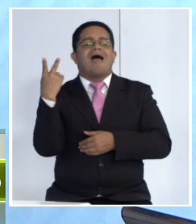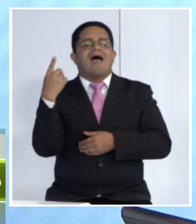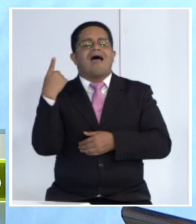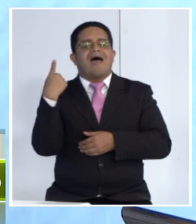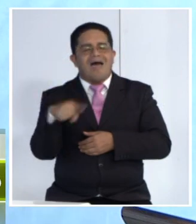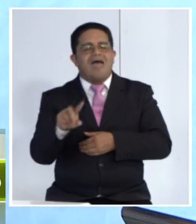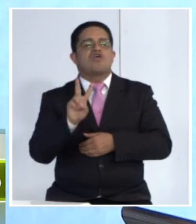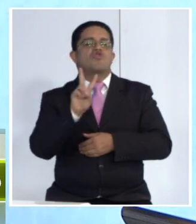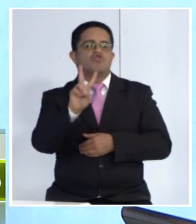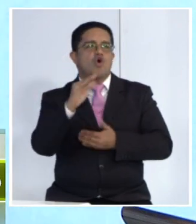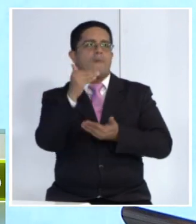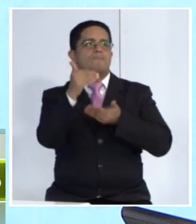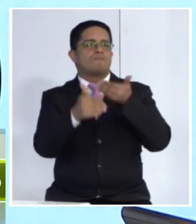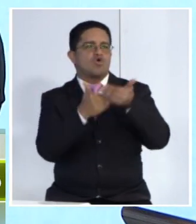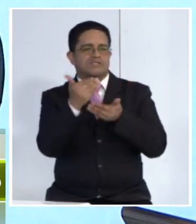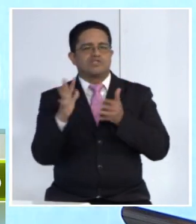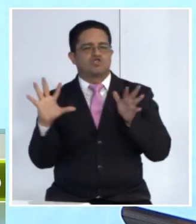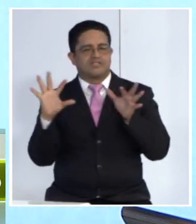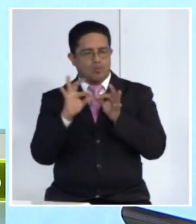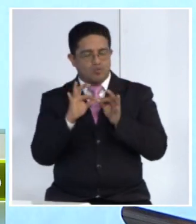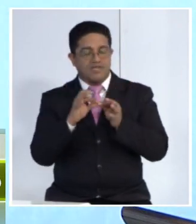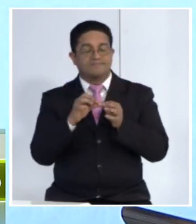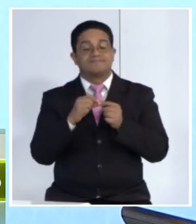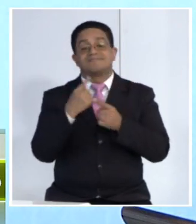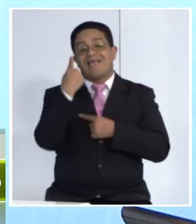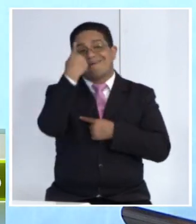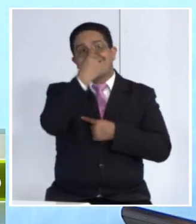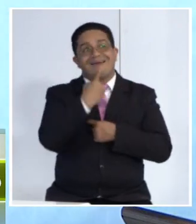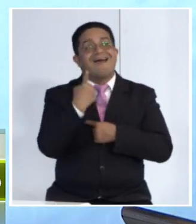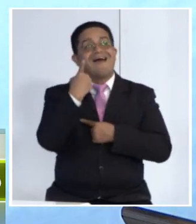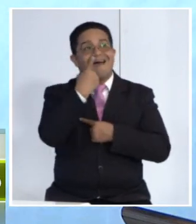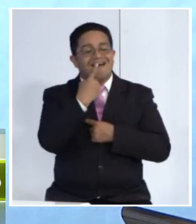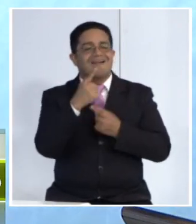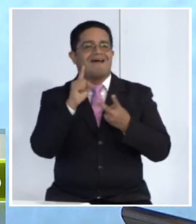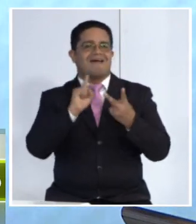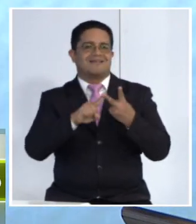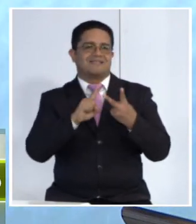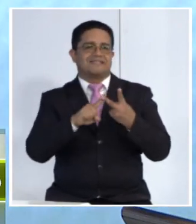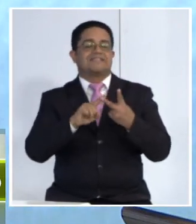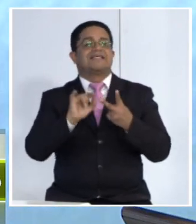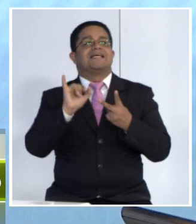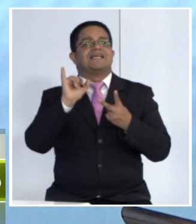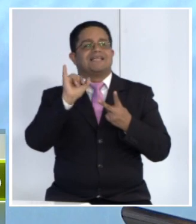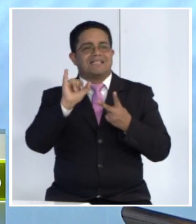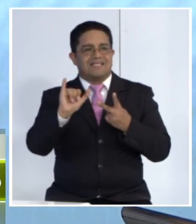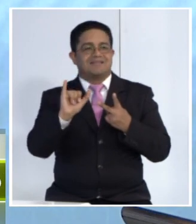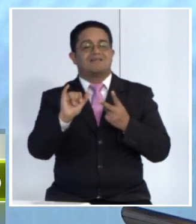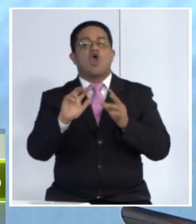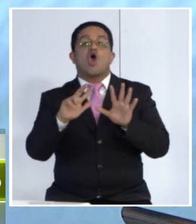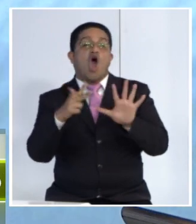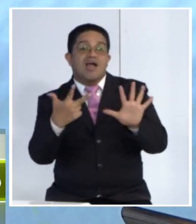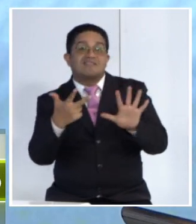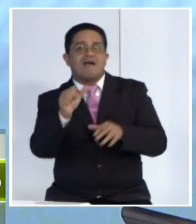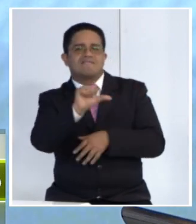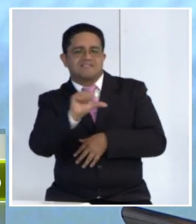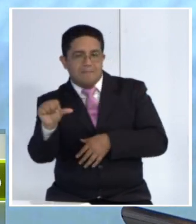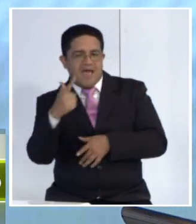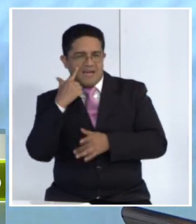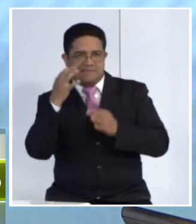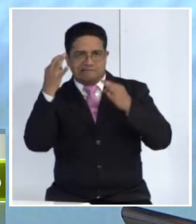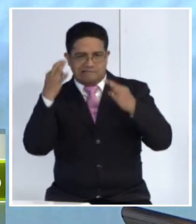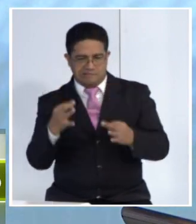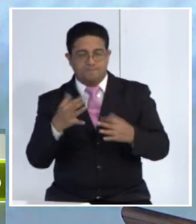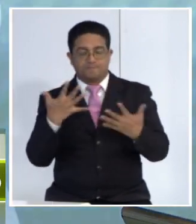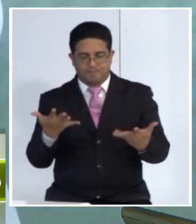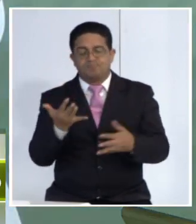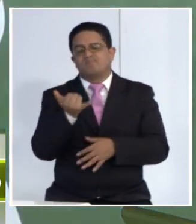procesos laterales que se unen a nivel facial y se conforman completamente en la 8ª semana. ¿Qué